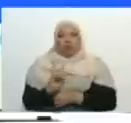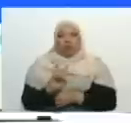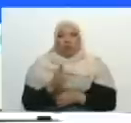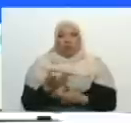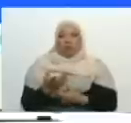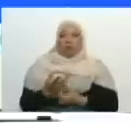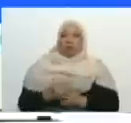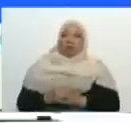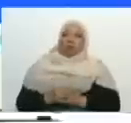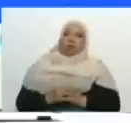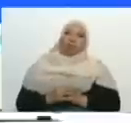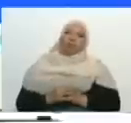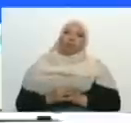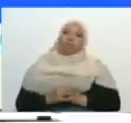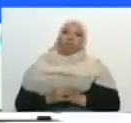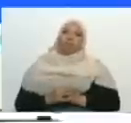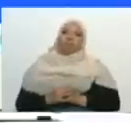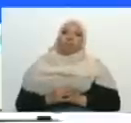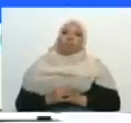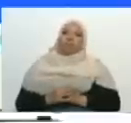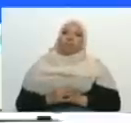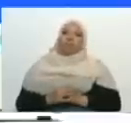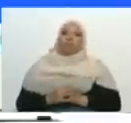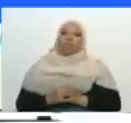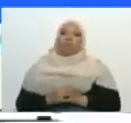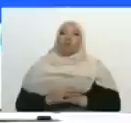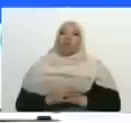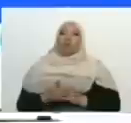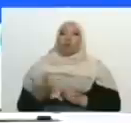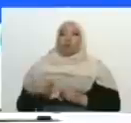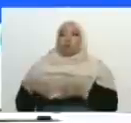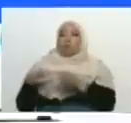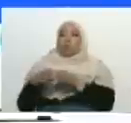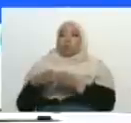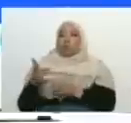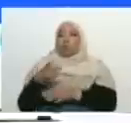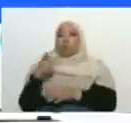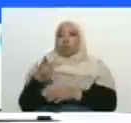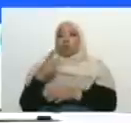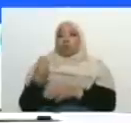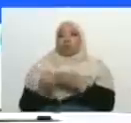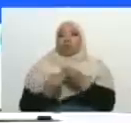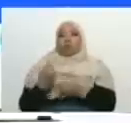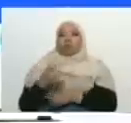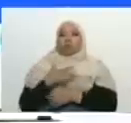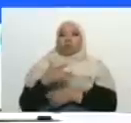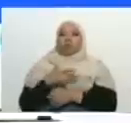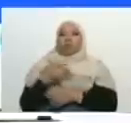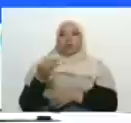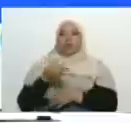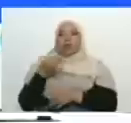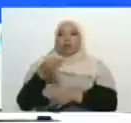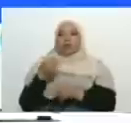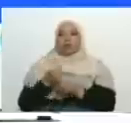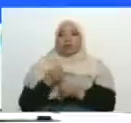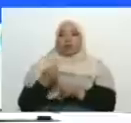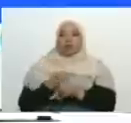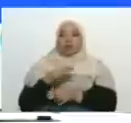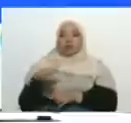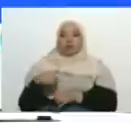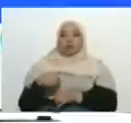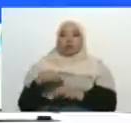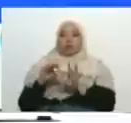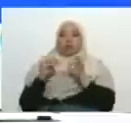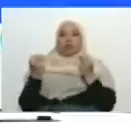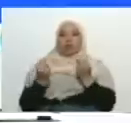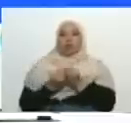dirigida por un partido que no es un partido, que siempre ha sido lo que es, una